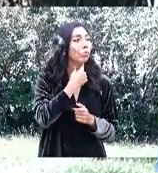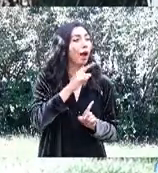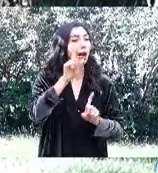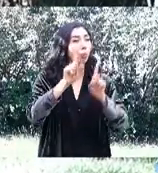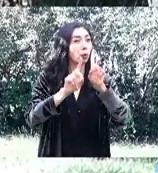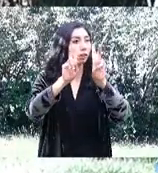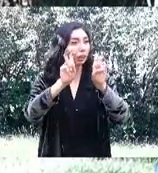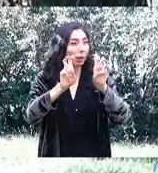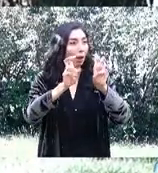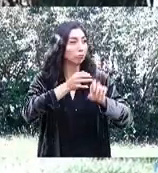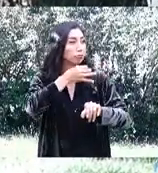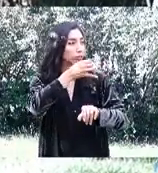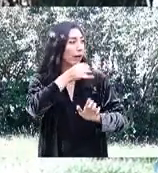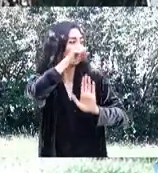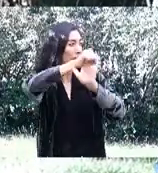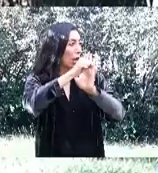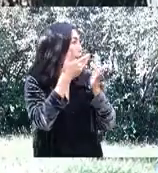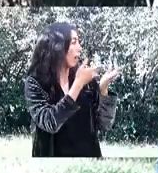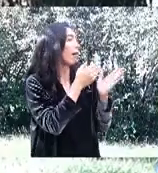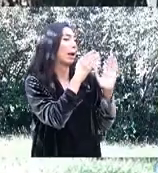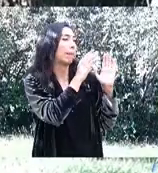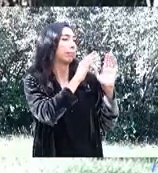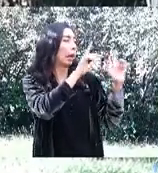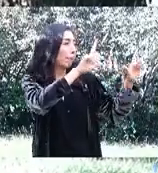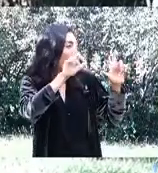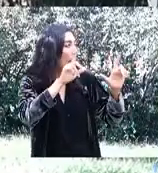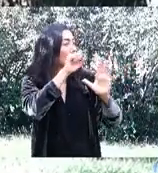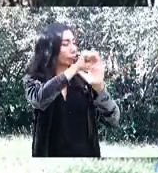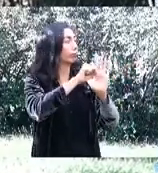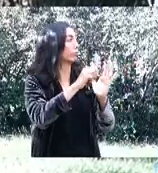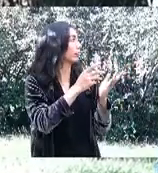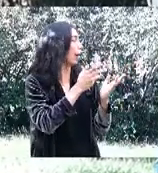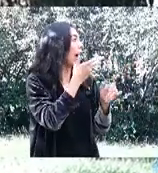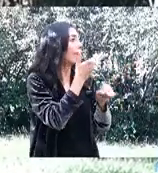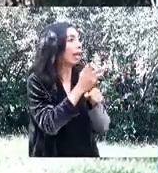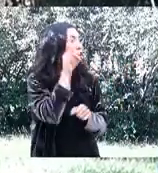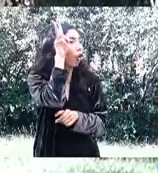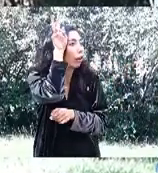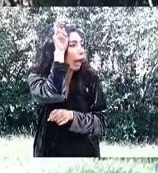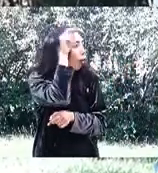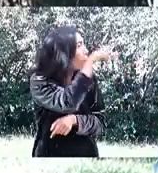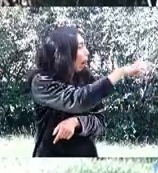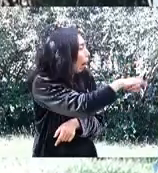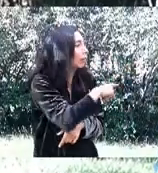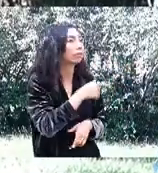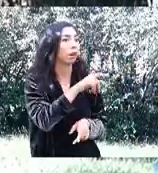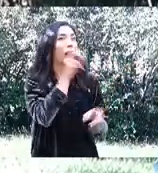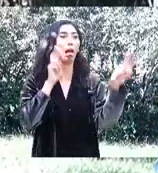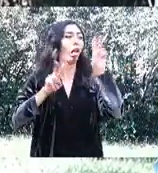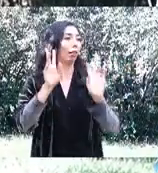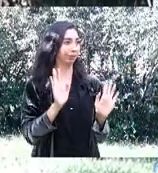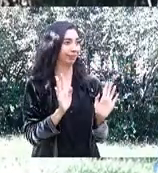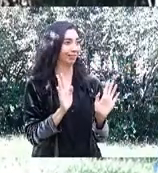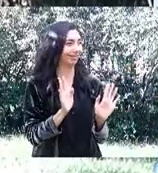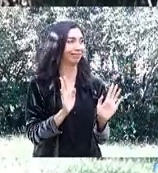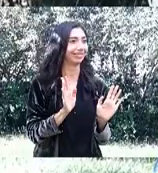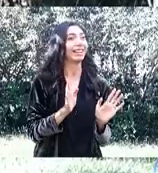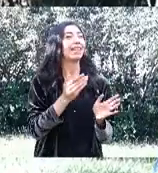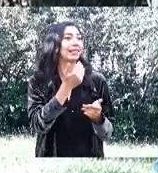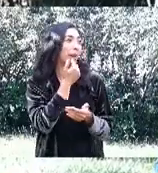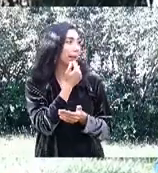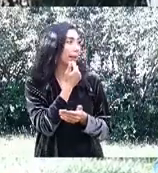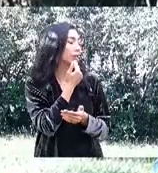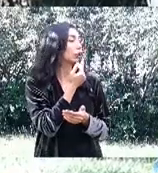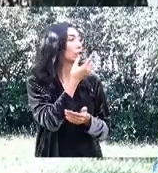video que bueno había muchas imágenes la voz todo lo que está suendo acá un conejito que pasó también así que solamente reforzar que